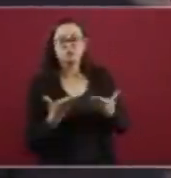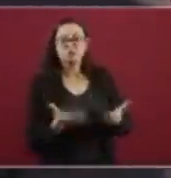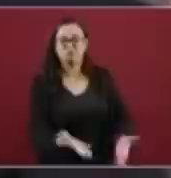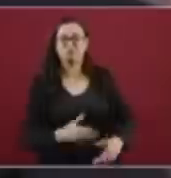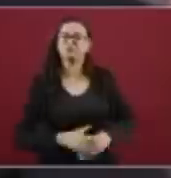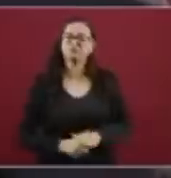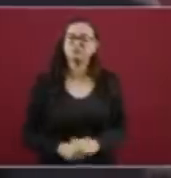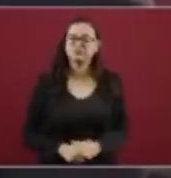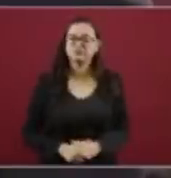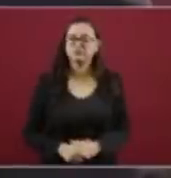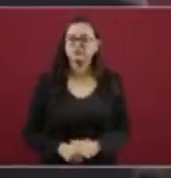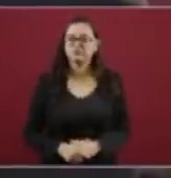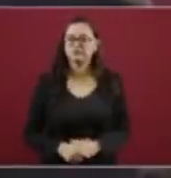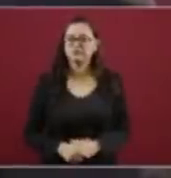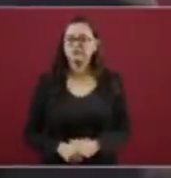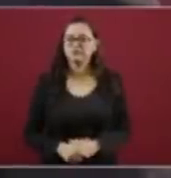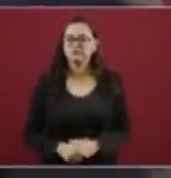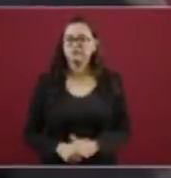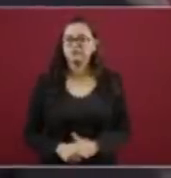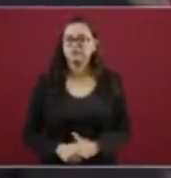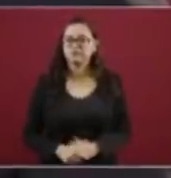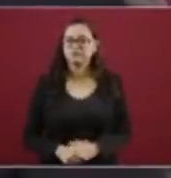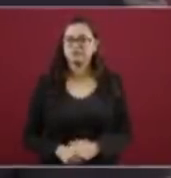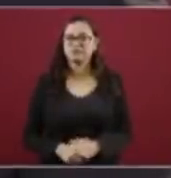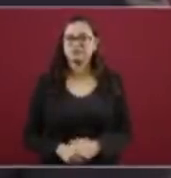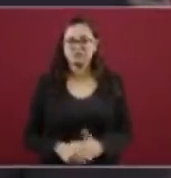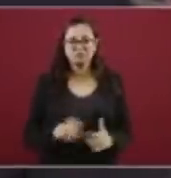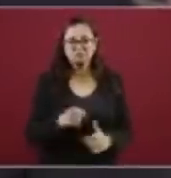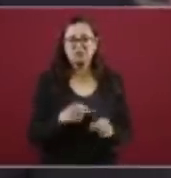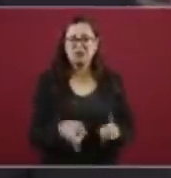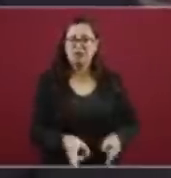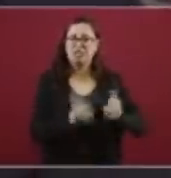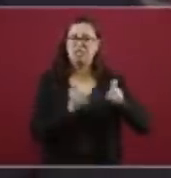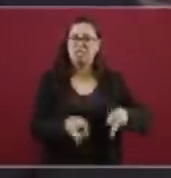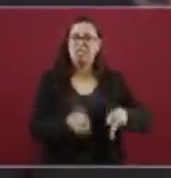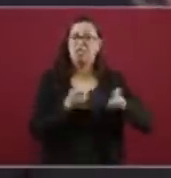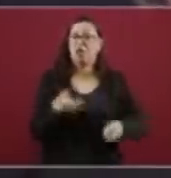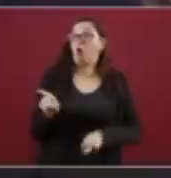para legitimar el saqueo.